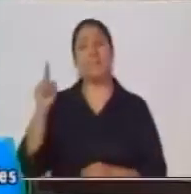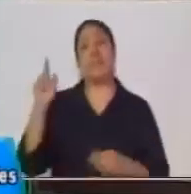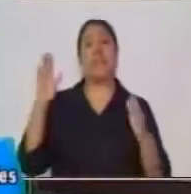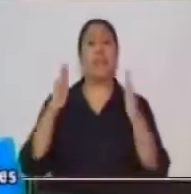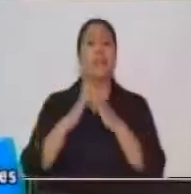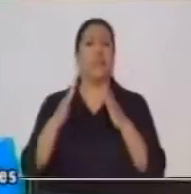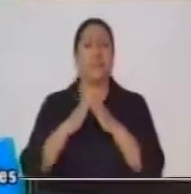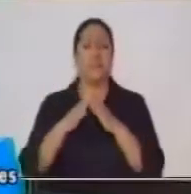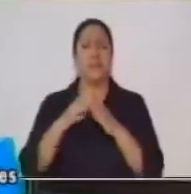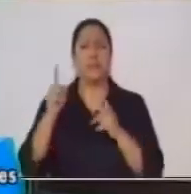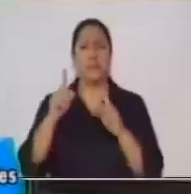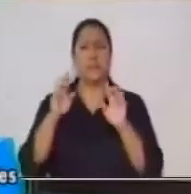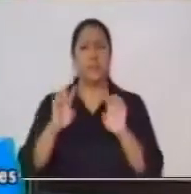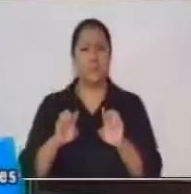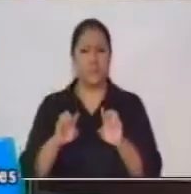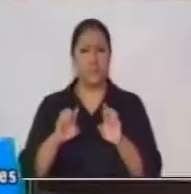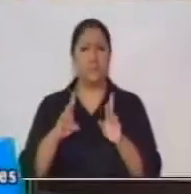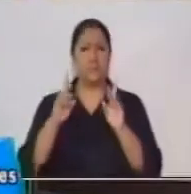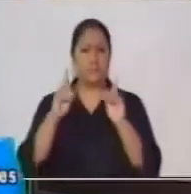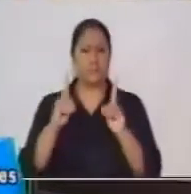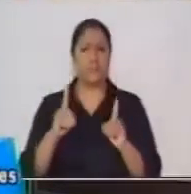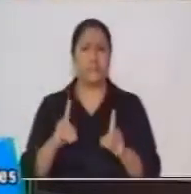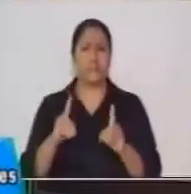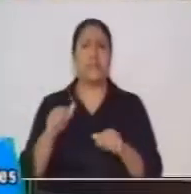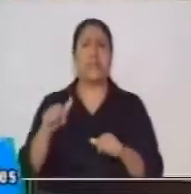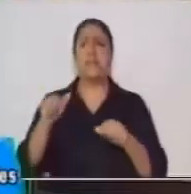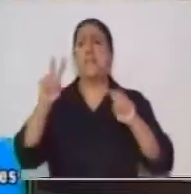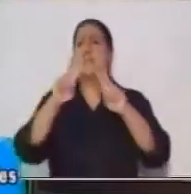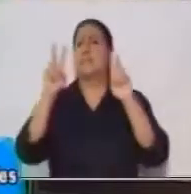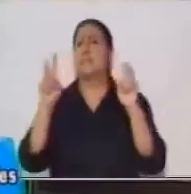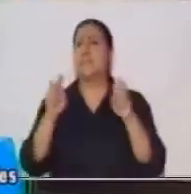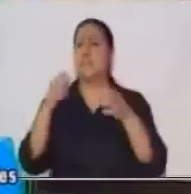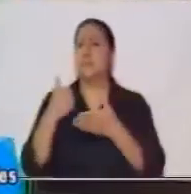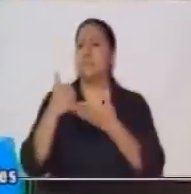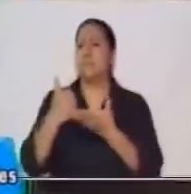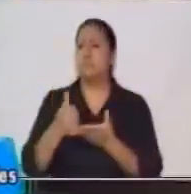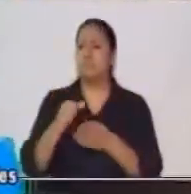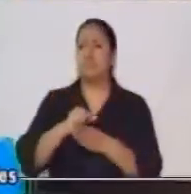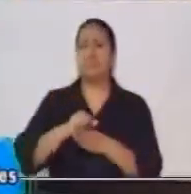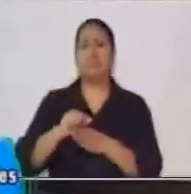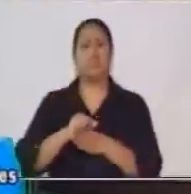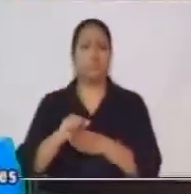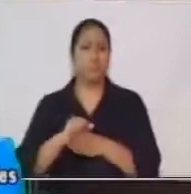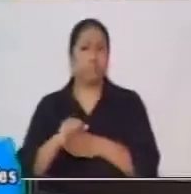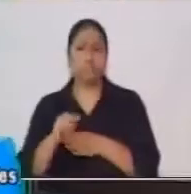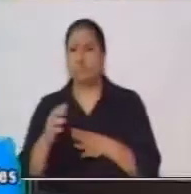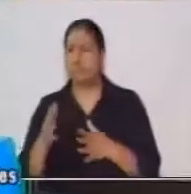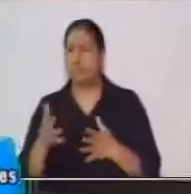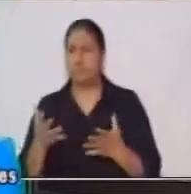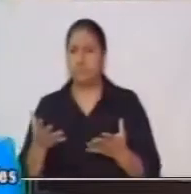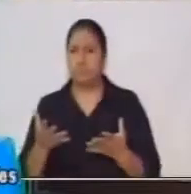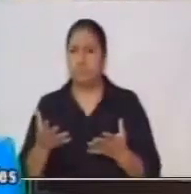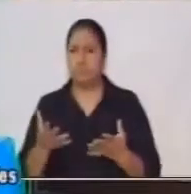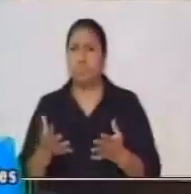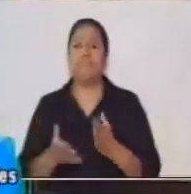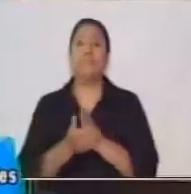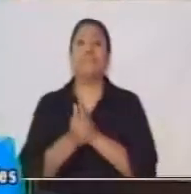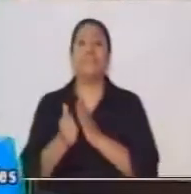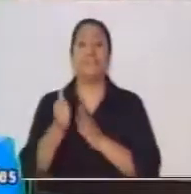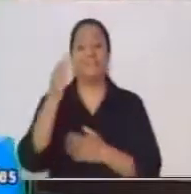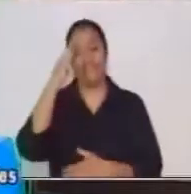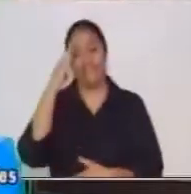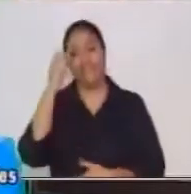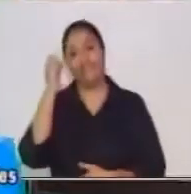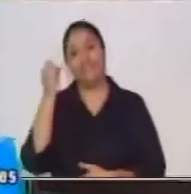alguna persona con discapacidad, este tema les ayudará a ejercitarse en habilidades,